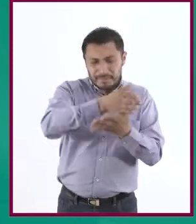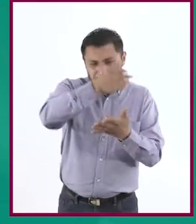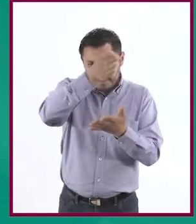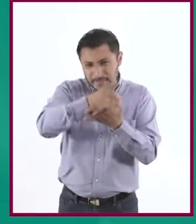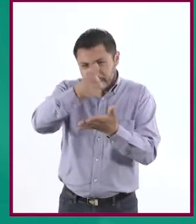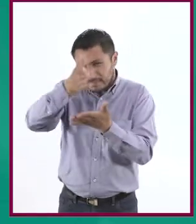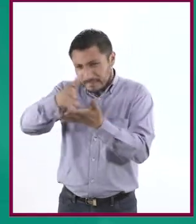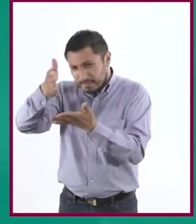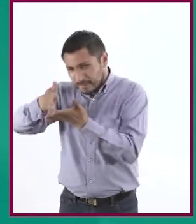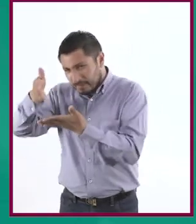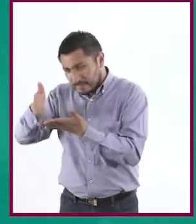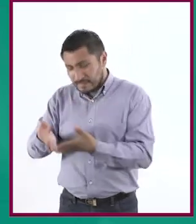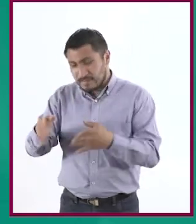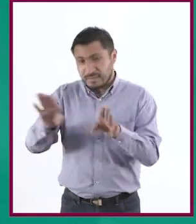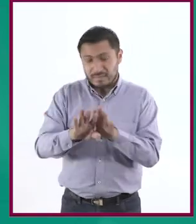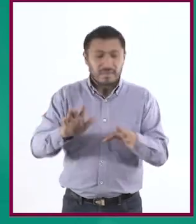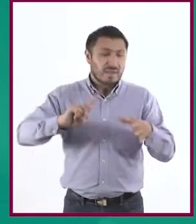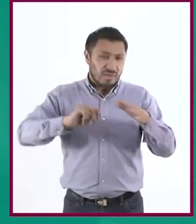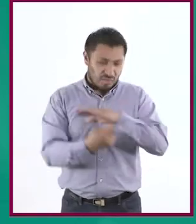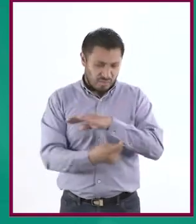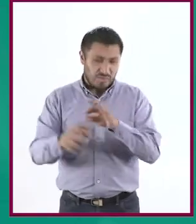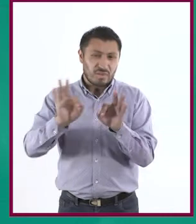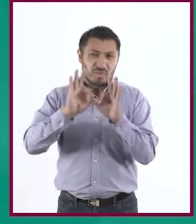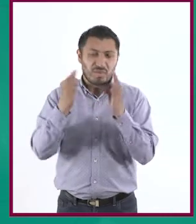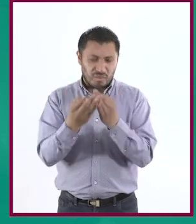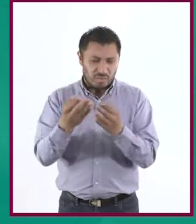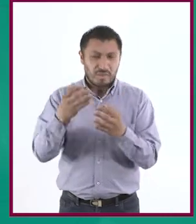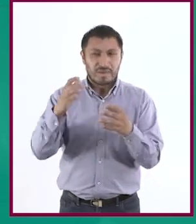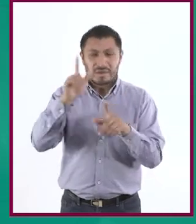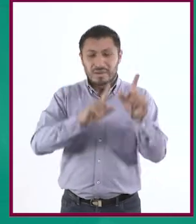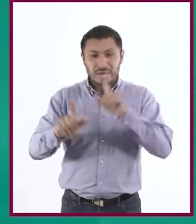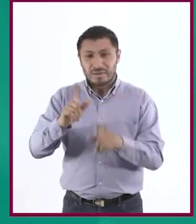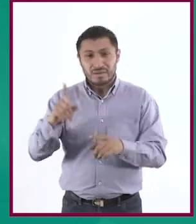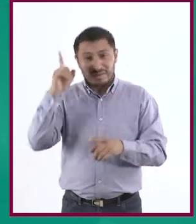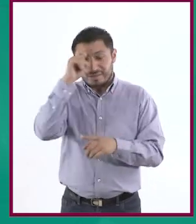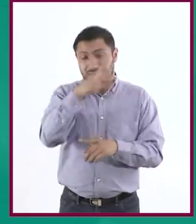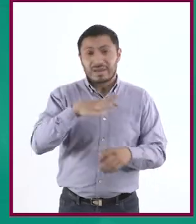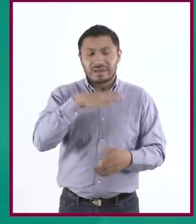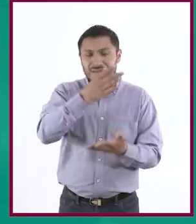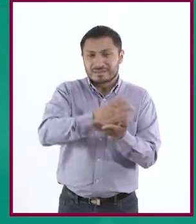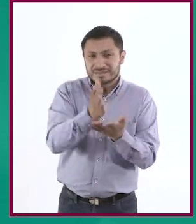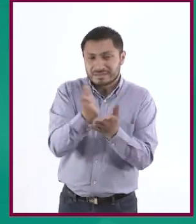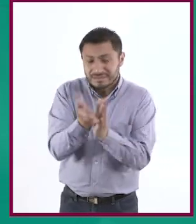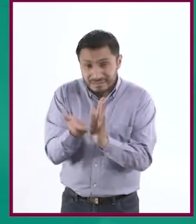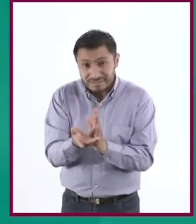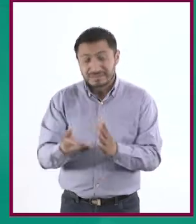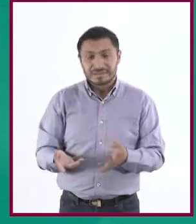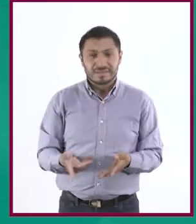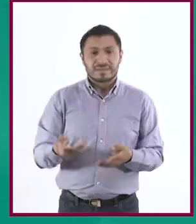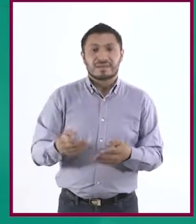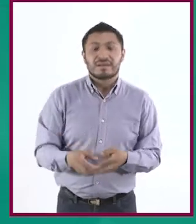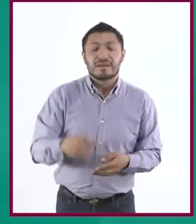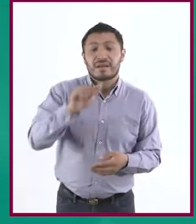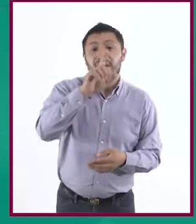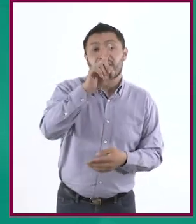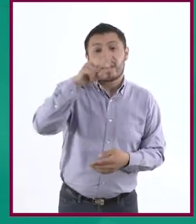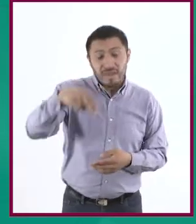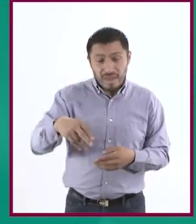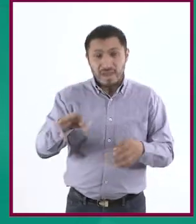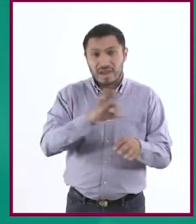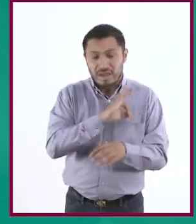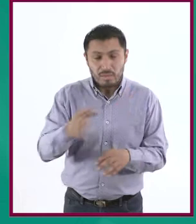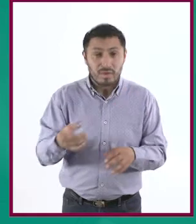así, no es así, es con técnicas de laboratorio muy complicadas, que se corten pedazos del ADN, puede